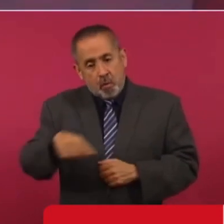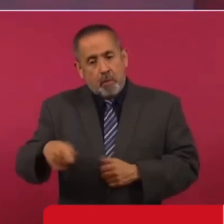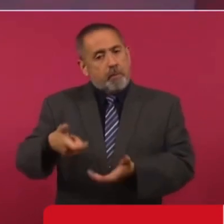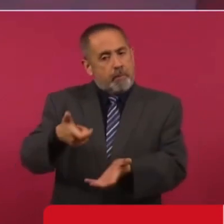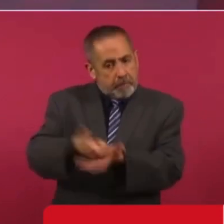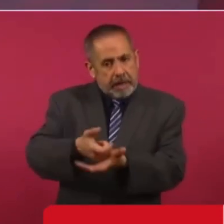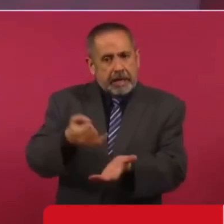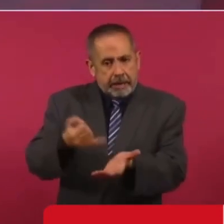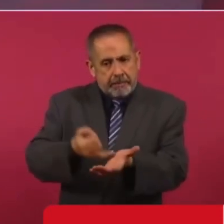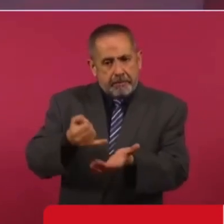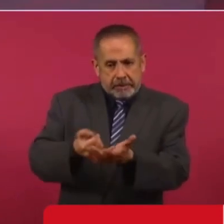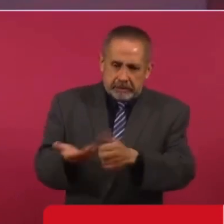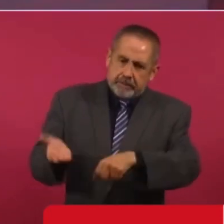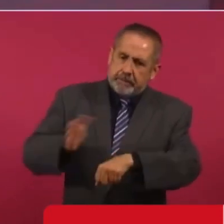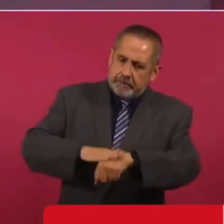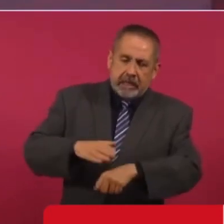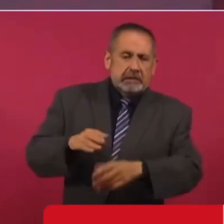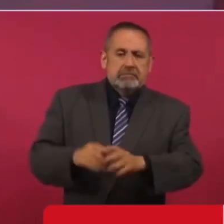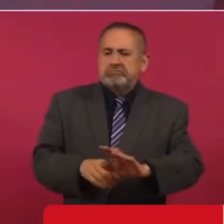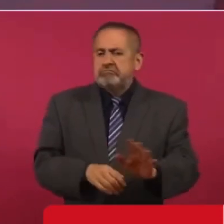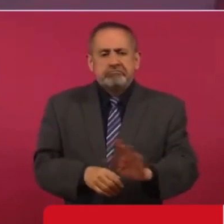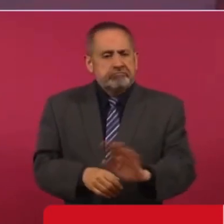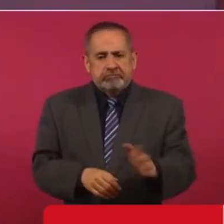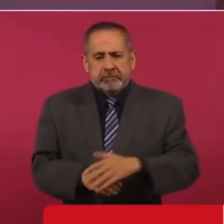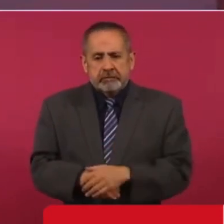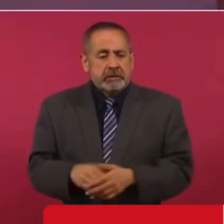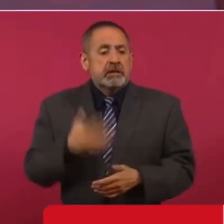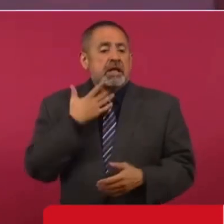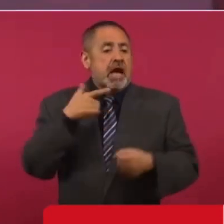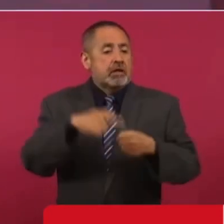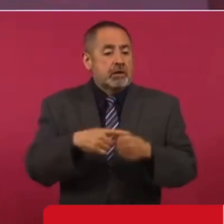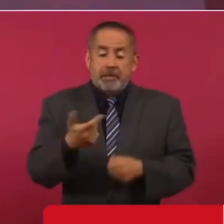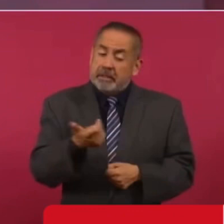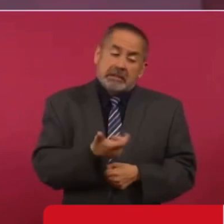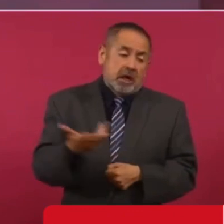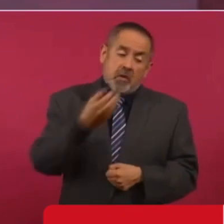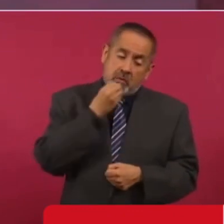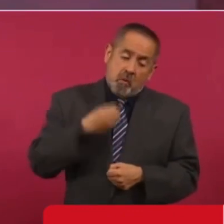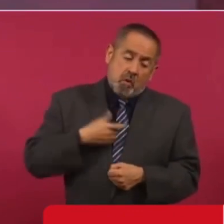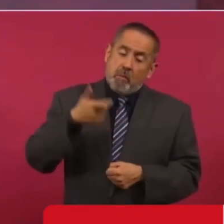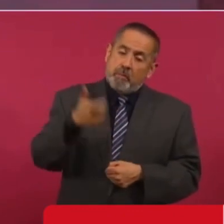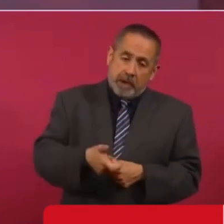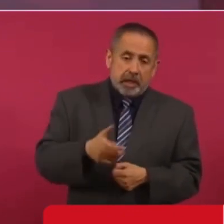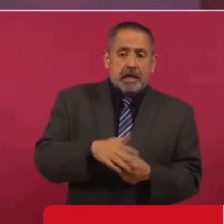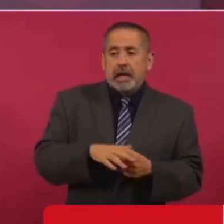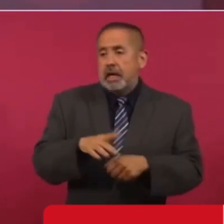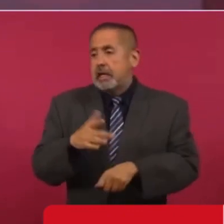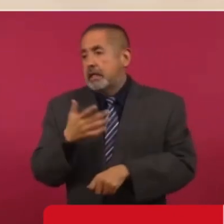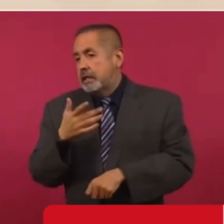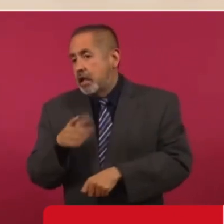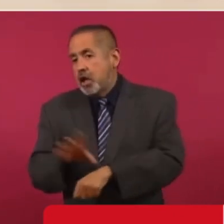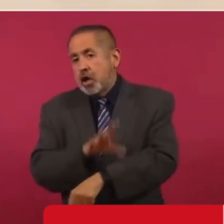impuestos, ni de aumentar el precio de las gasolinas, del diésel, del gas, de la luz,